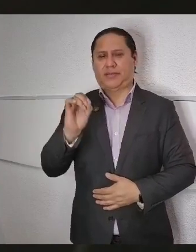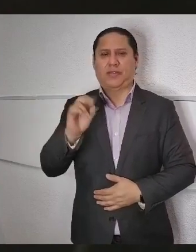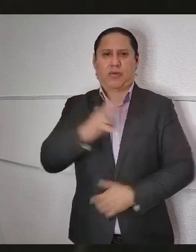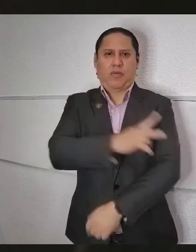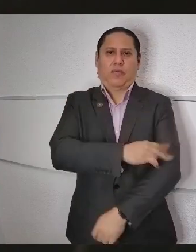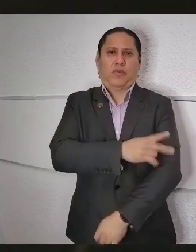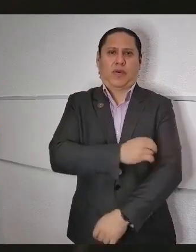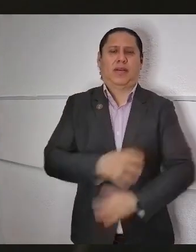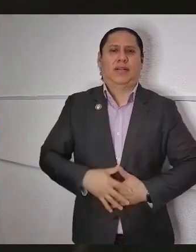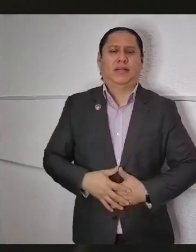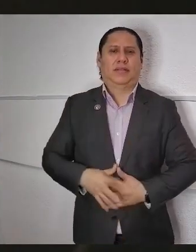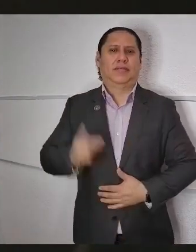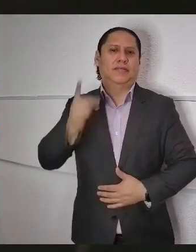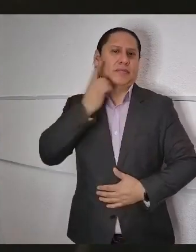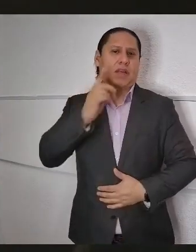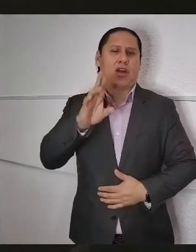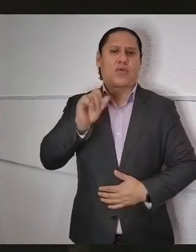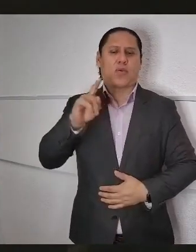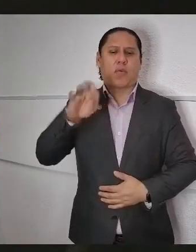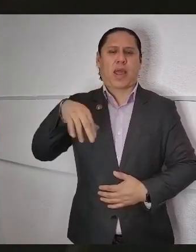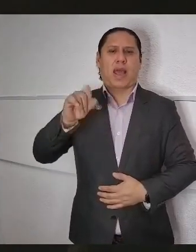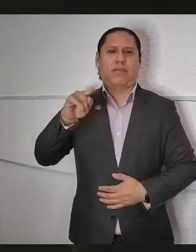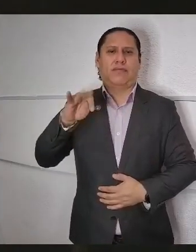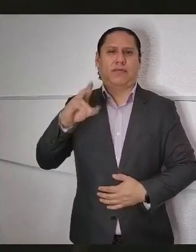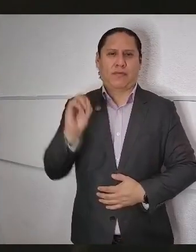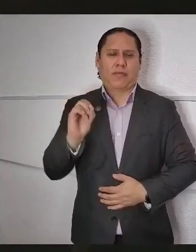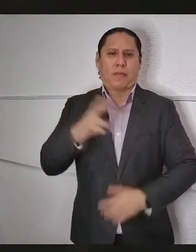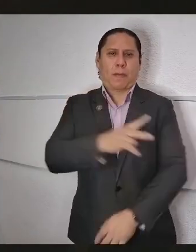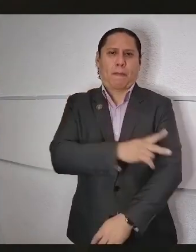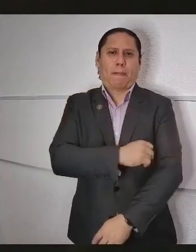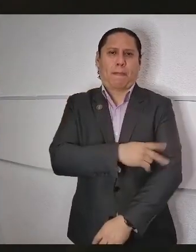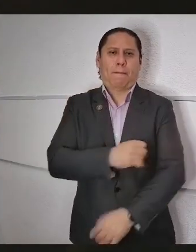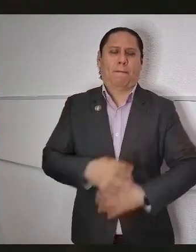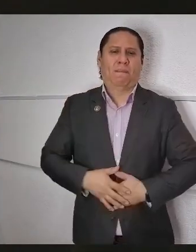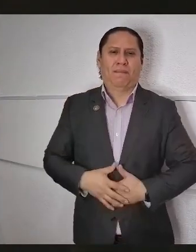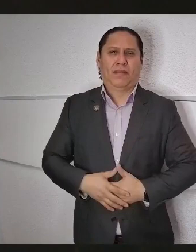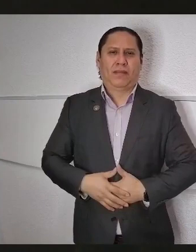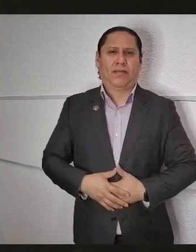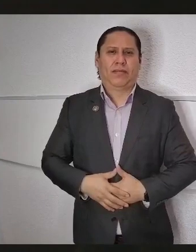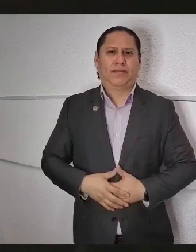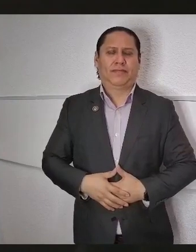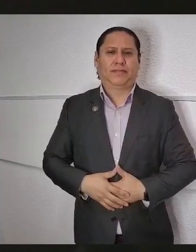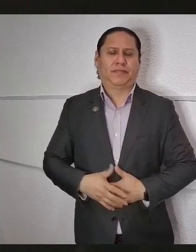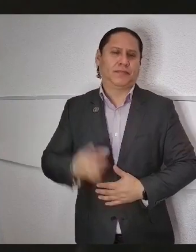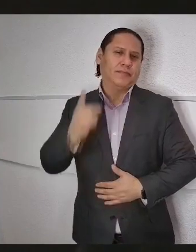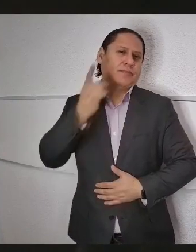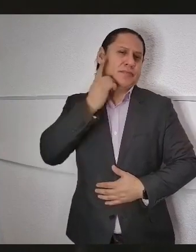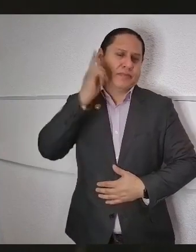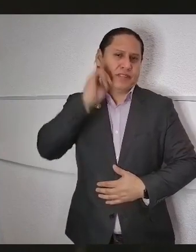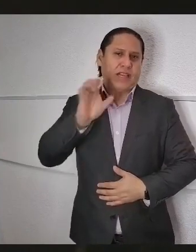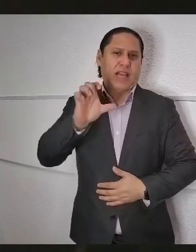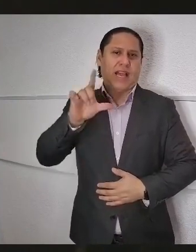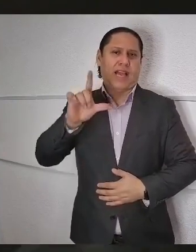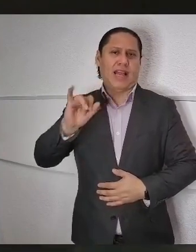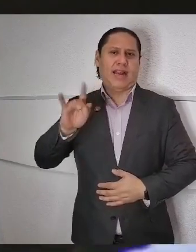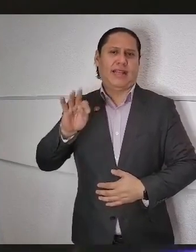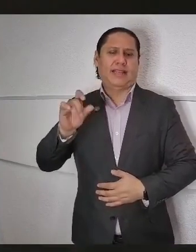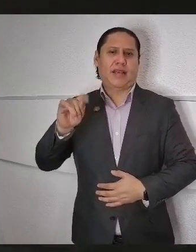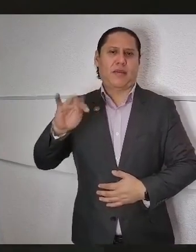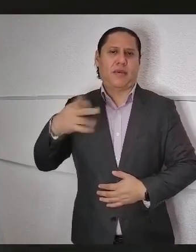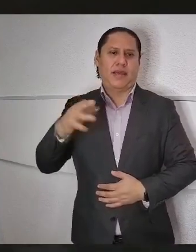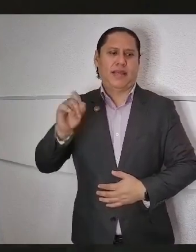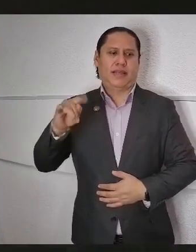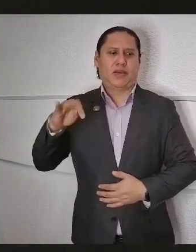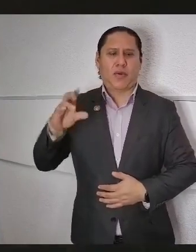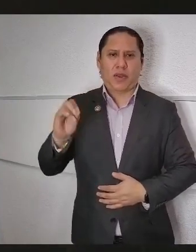vocal, diputado Rubén Antonio Suart Esquinca, vocal, diputada Elizabeth Escobedo